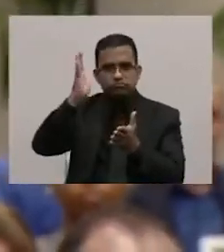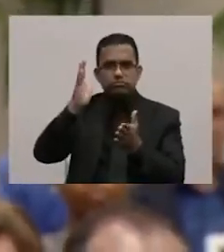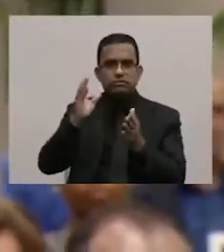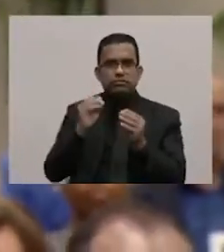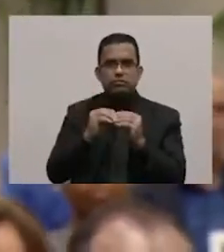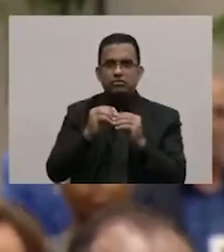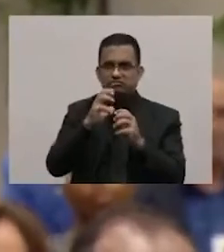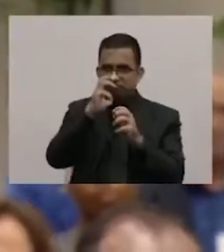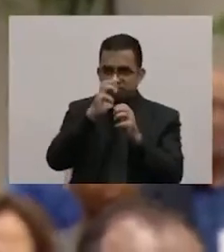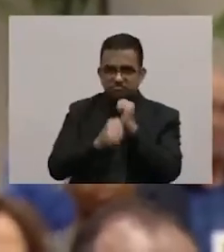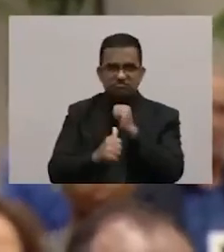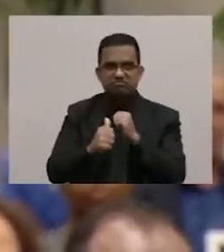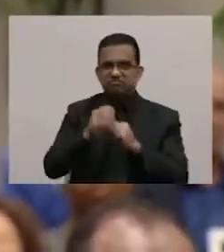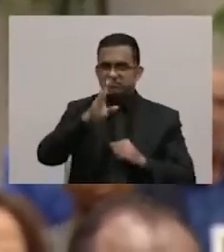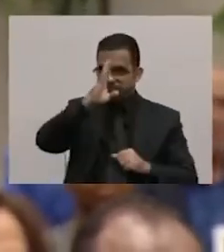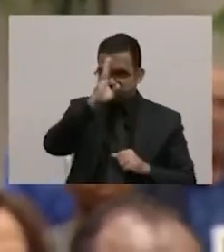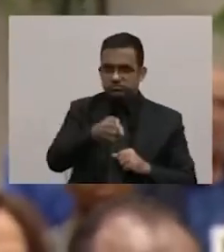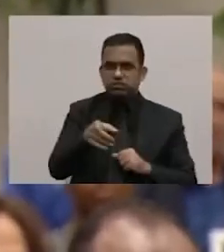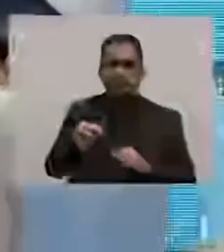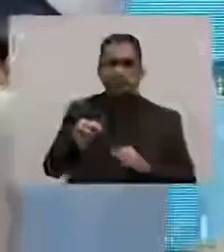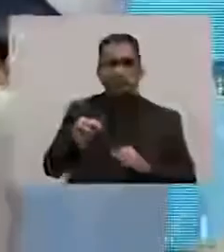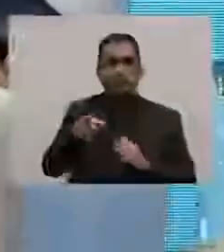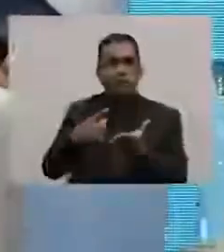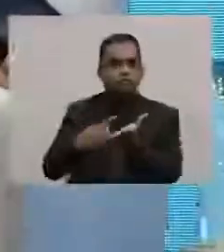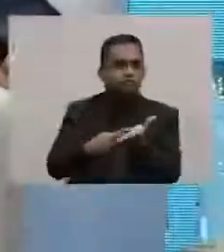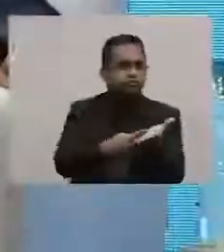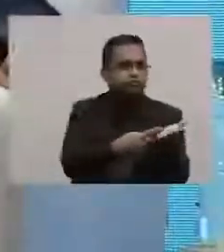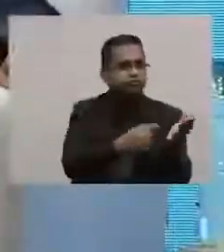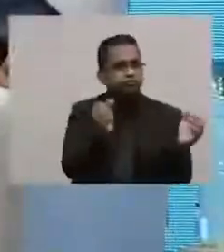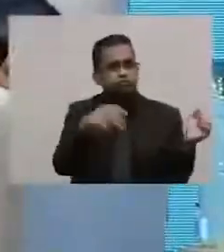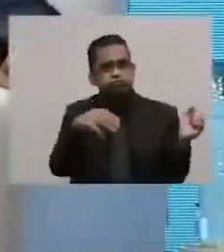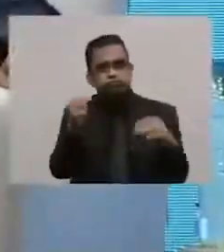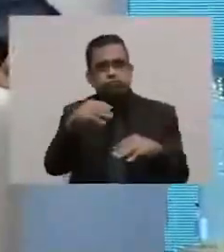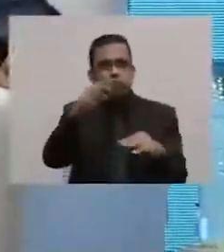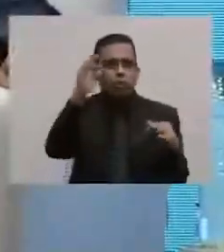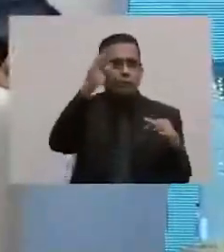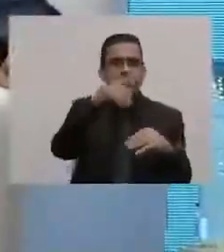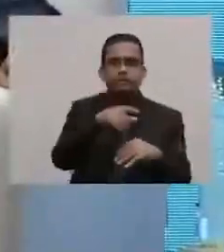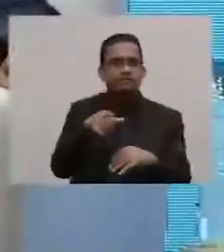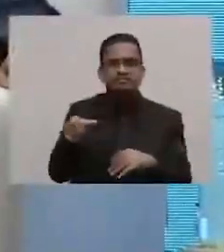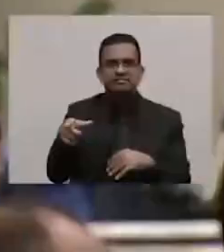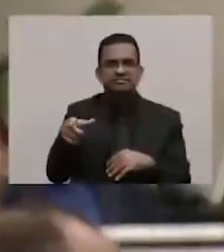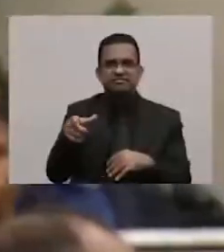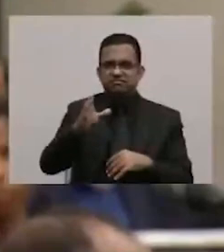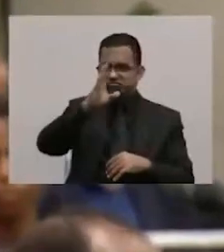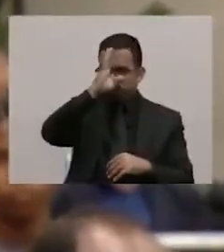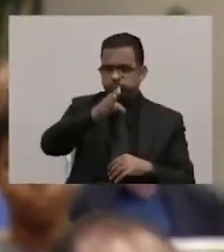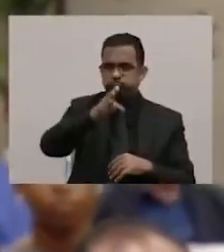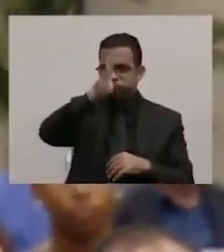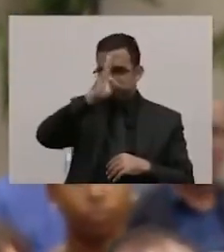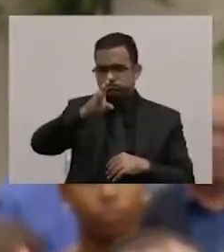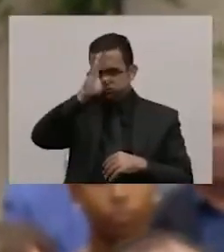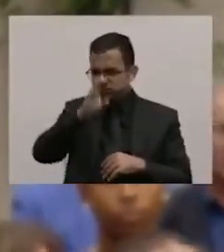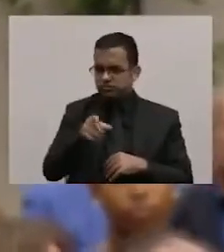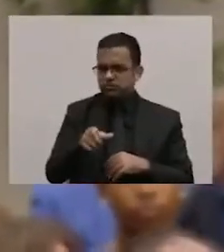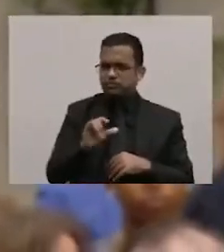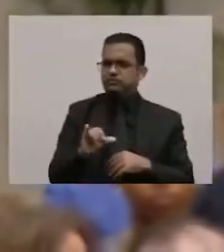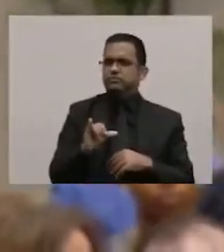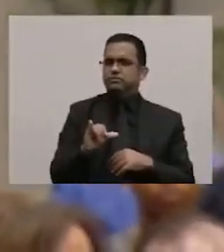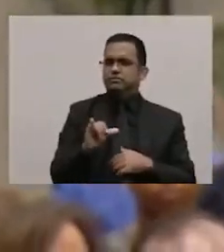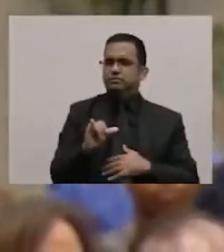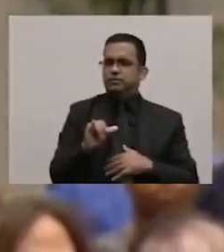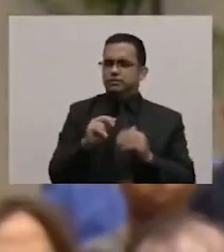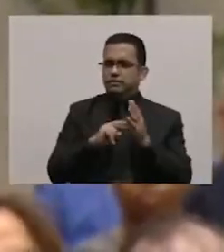ácidos, violentos, se alejan del debate de ideas, de argumentos políticos. Y si bien es cierto que un asunto de